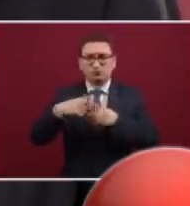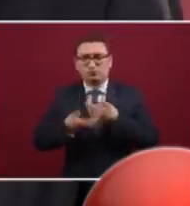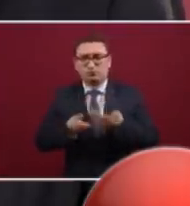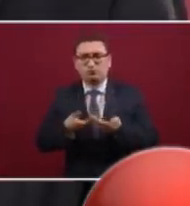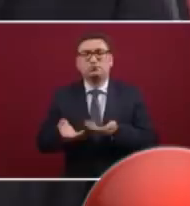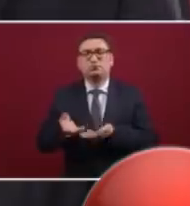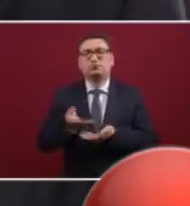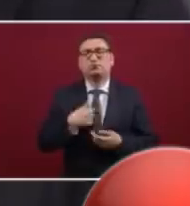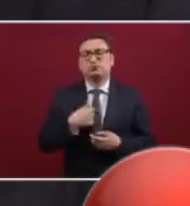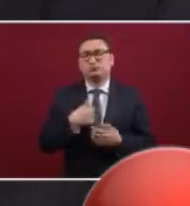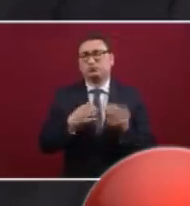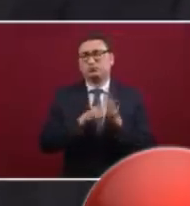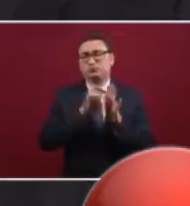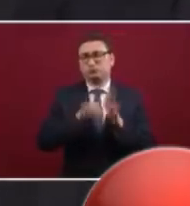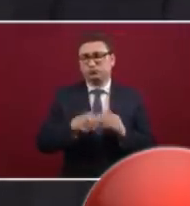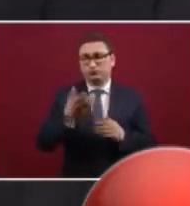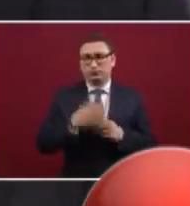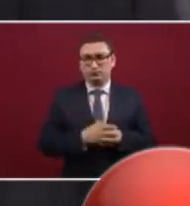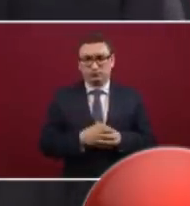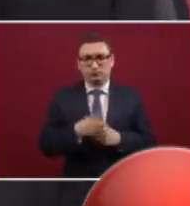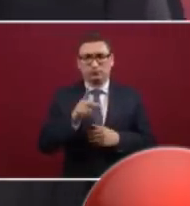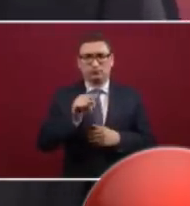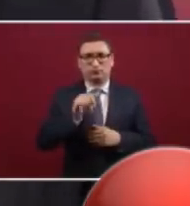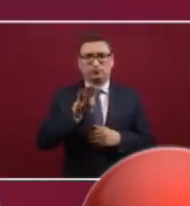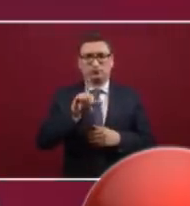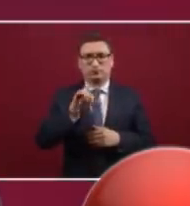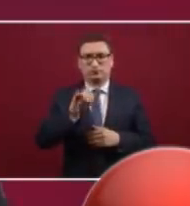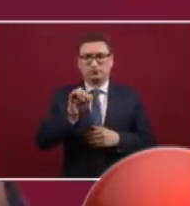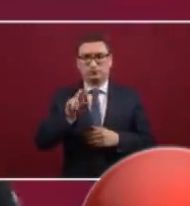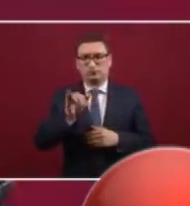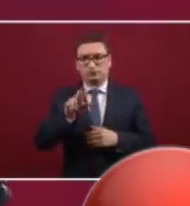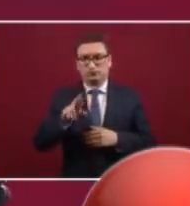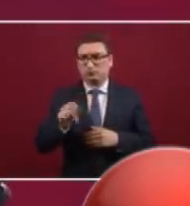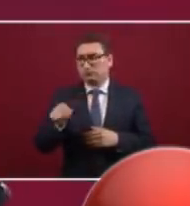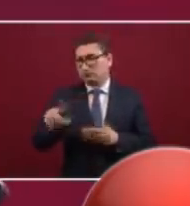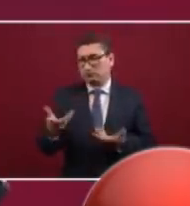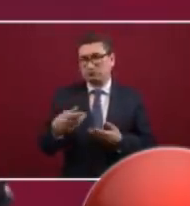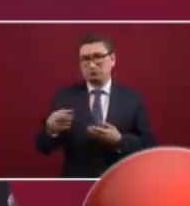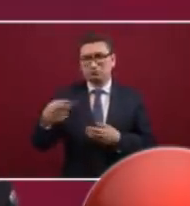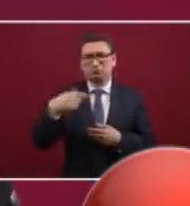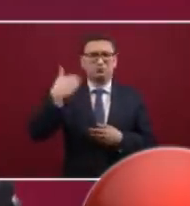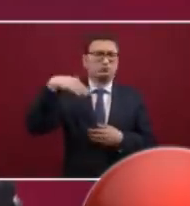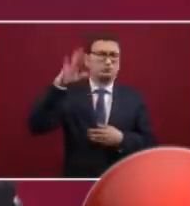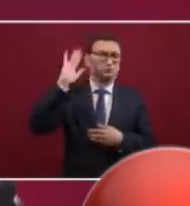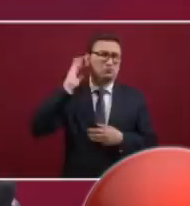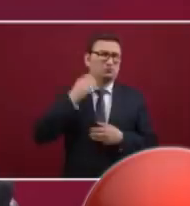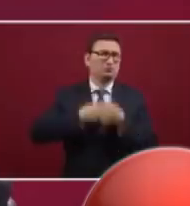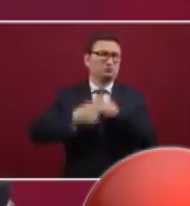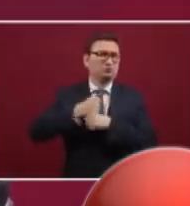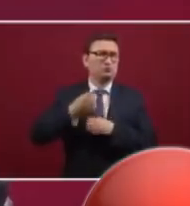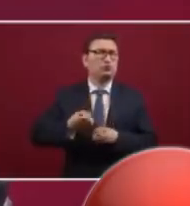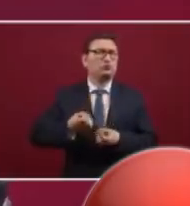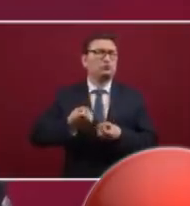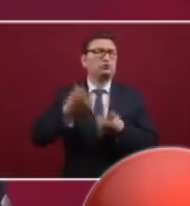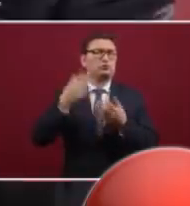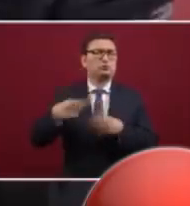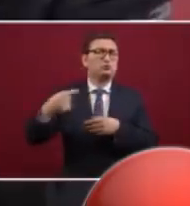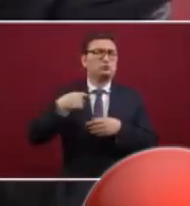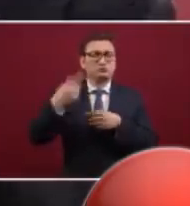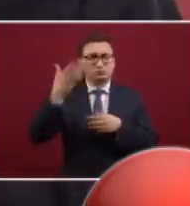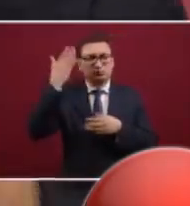Sí, por ejemplo, de Pablo Iriar. O sea, ¿saben desde cuánto tenemos diferencias?